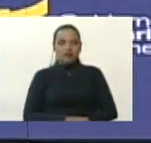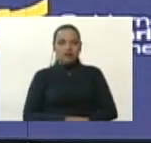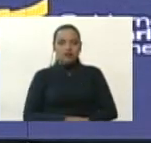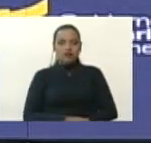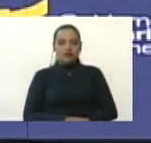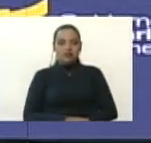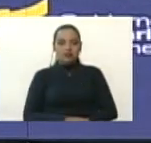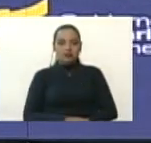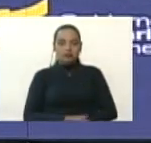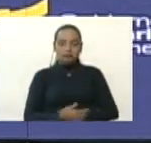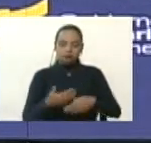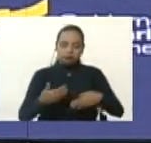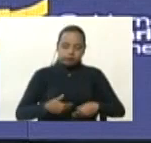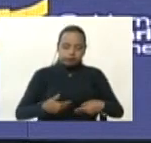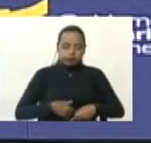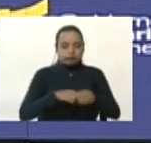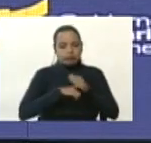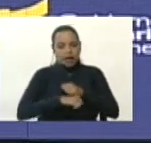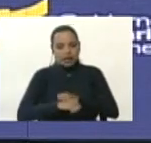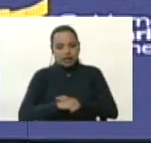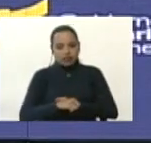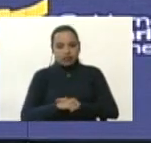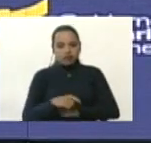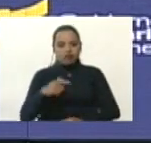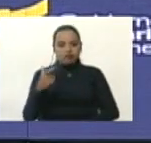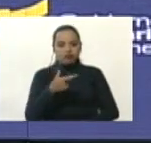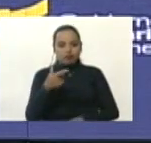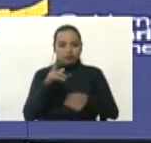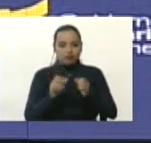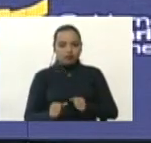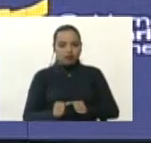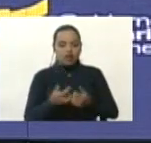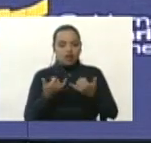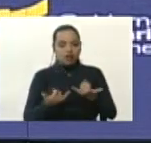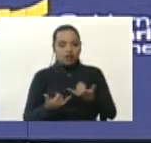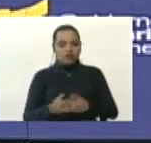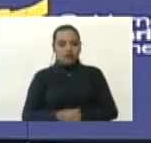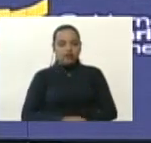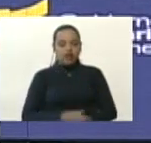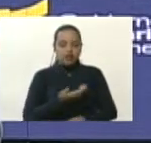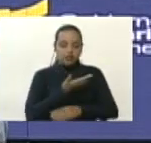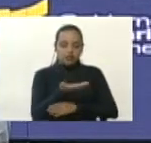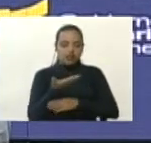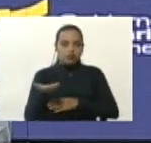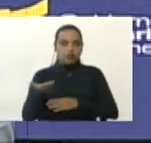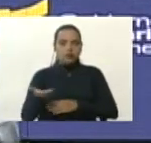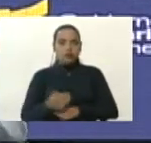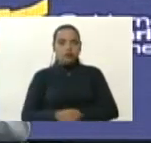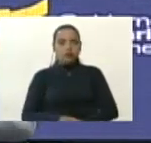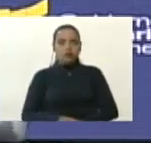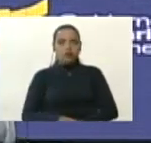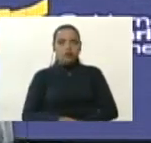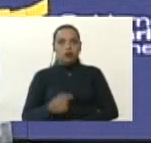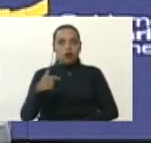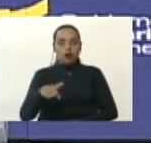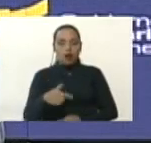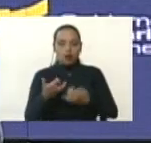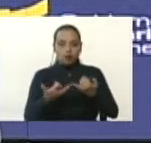pariendo y garantizando. Ahora, la distribución, por ejemplo, ahora se están distribuyendo